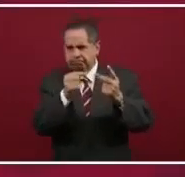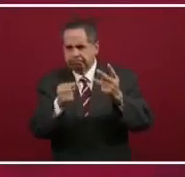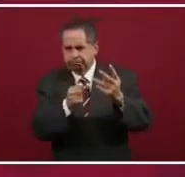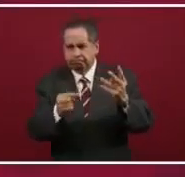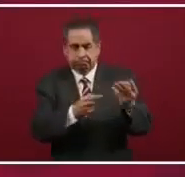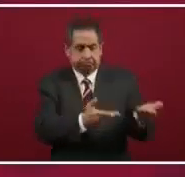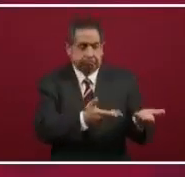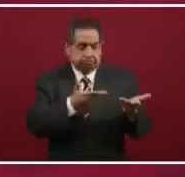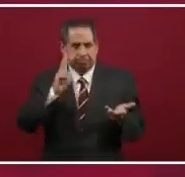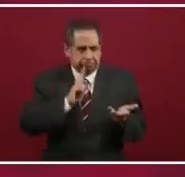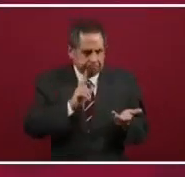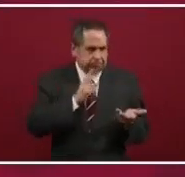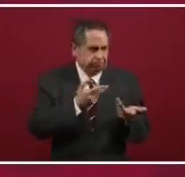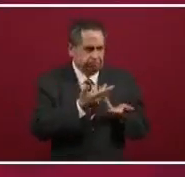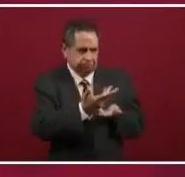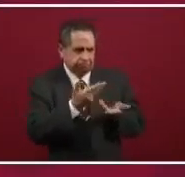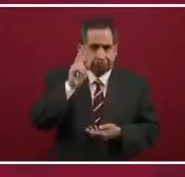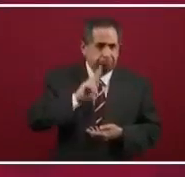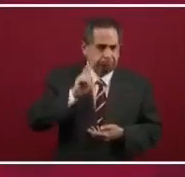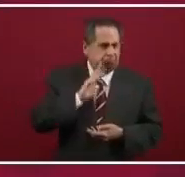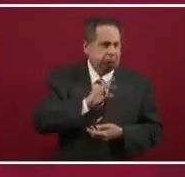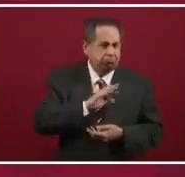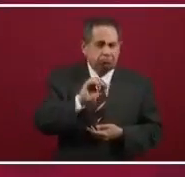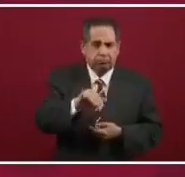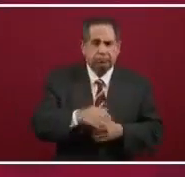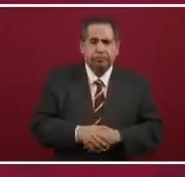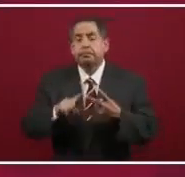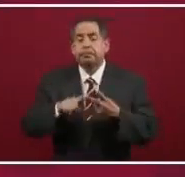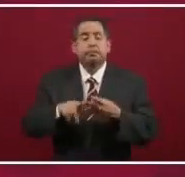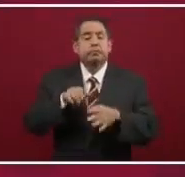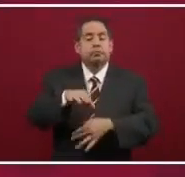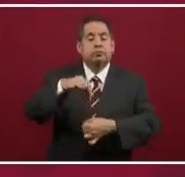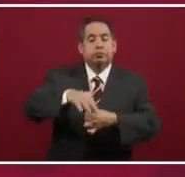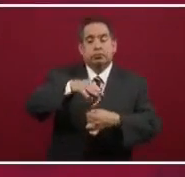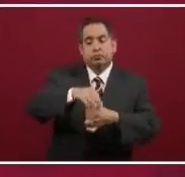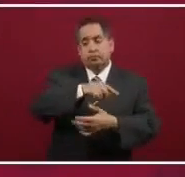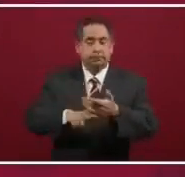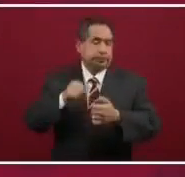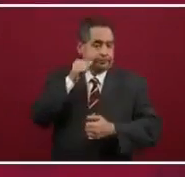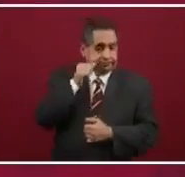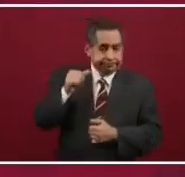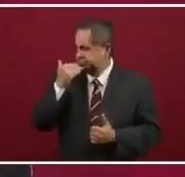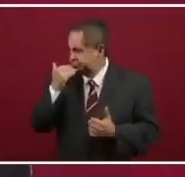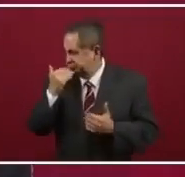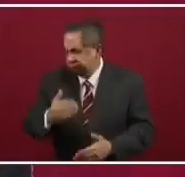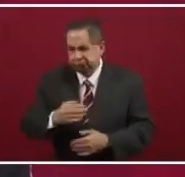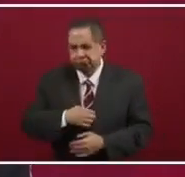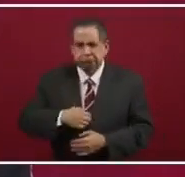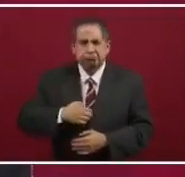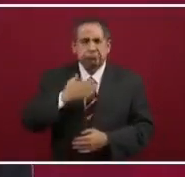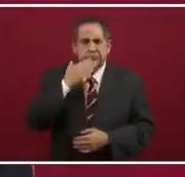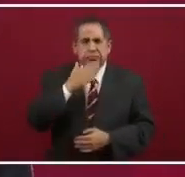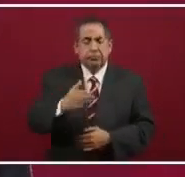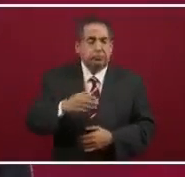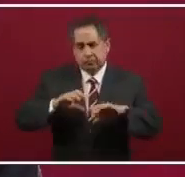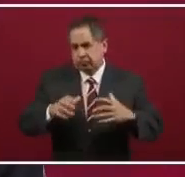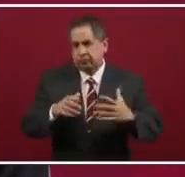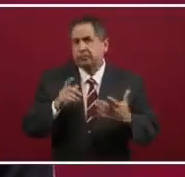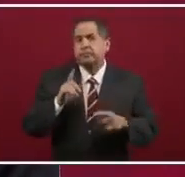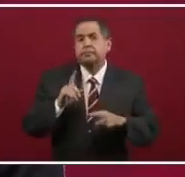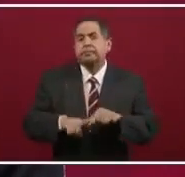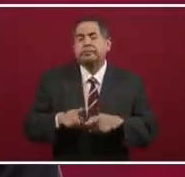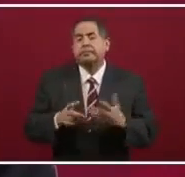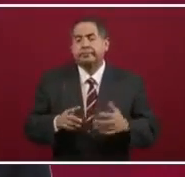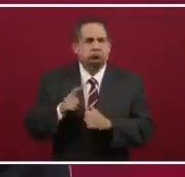se está llegando a un acuerdo. Sobre las elecciones de ayer, celebro que se hayan llevado a cabo